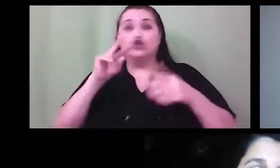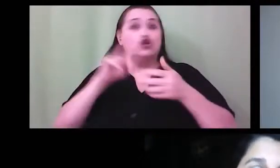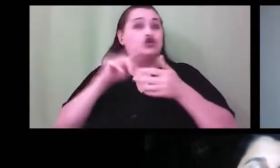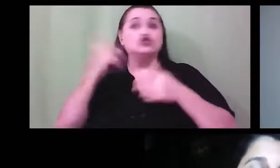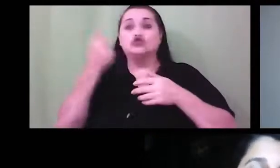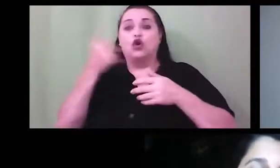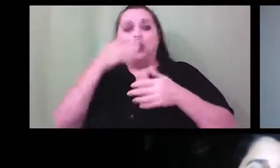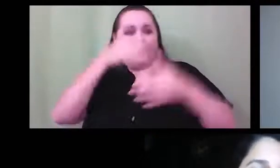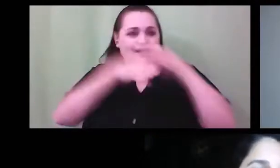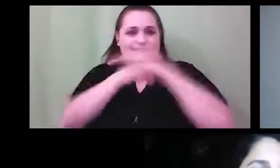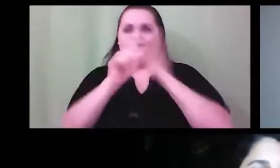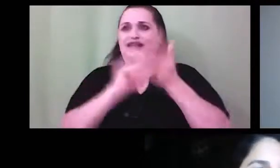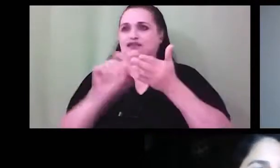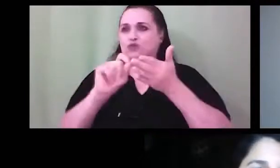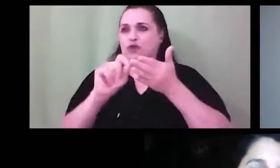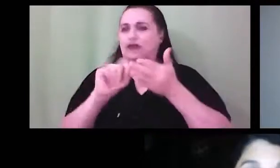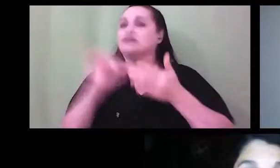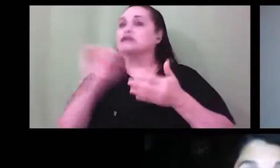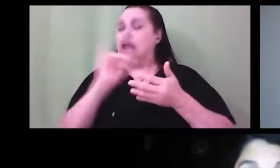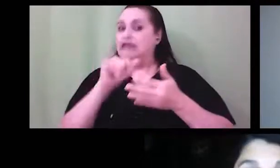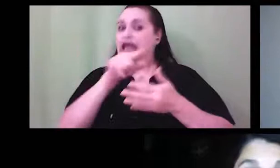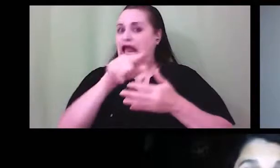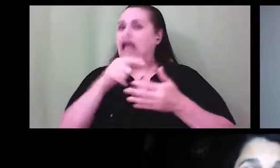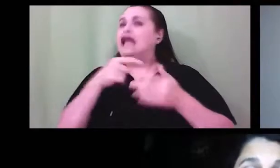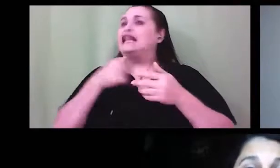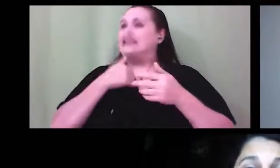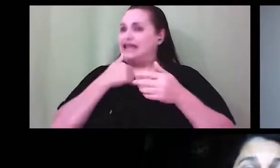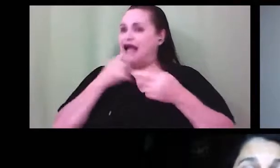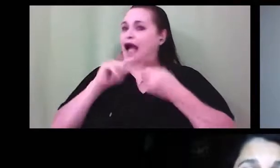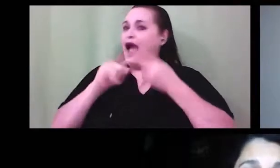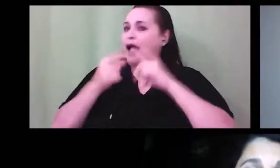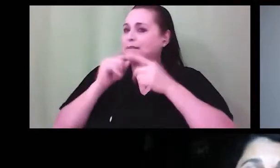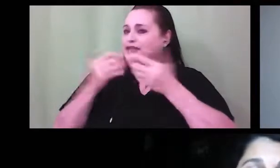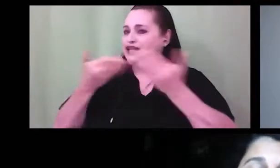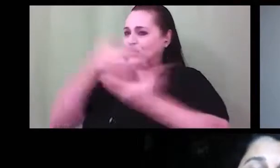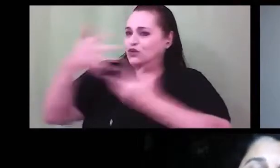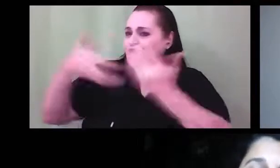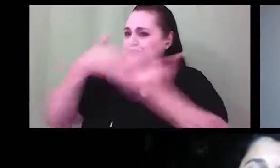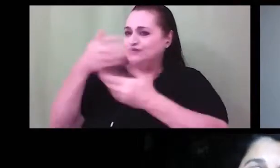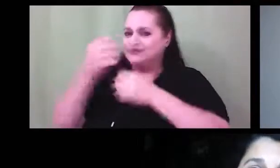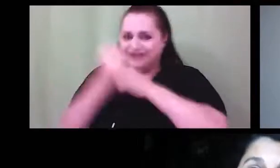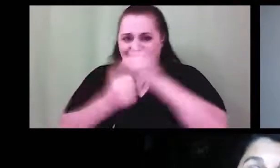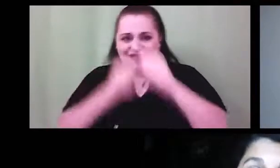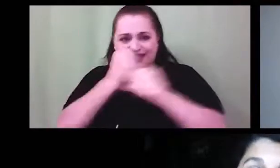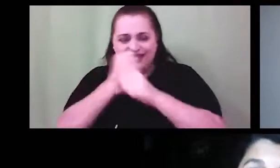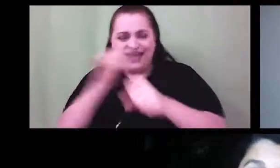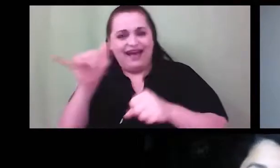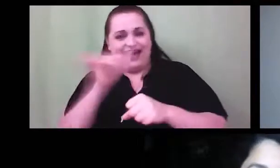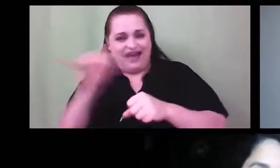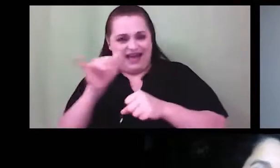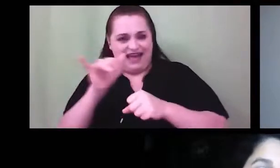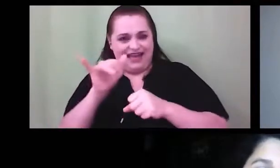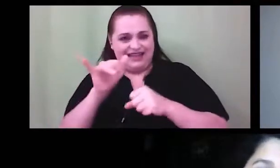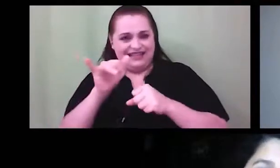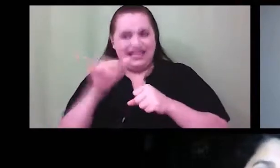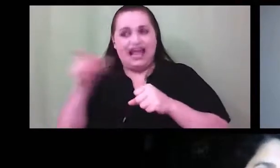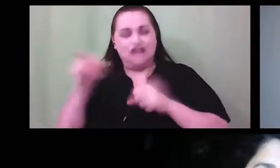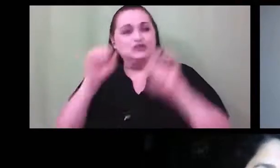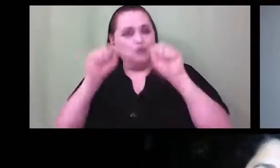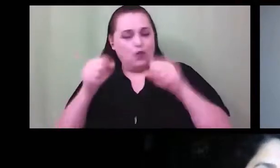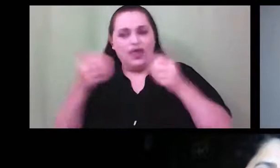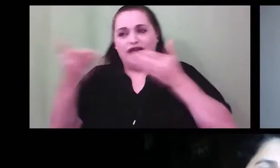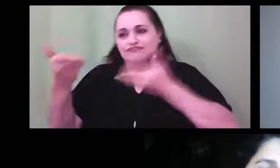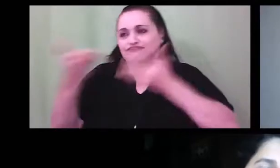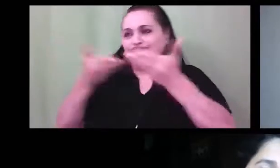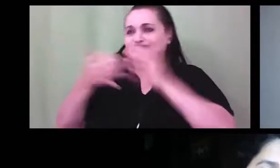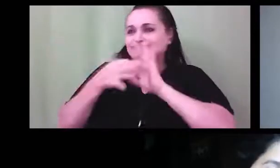sino que él tuviera amiguitos, ¿verdad? O sea, de su edad y con quienes se pudieran